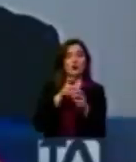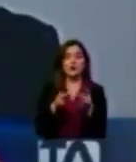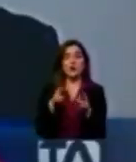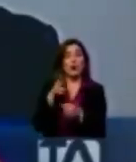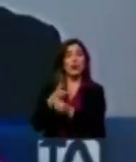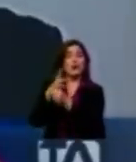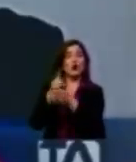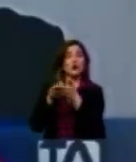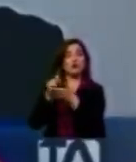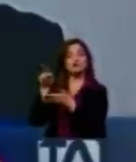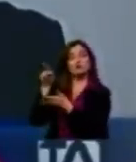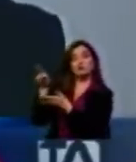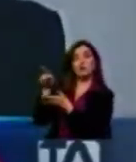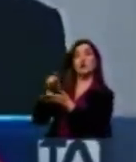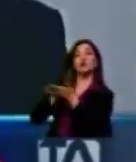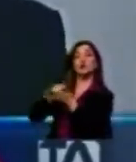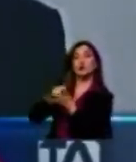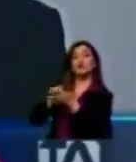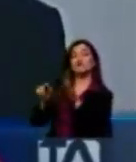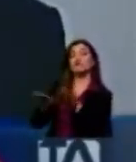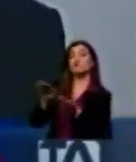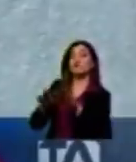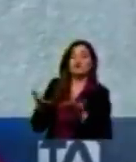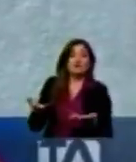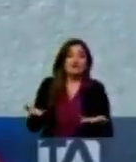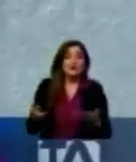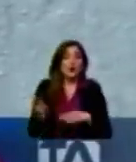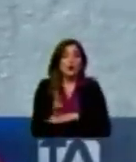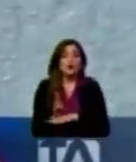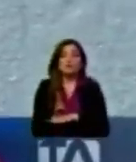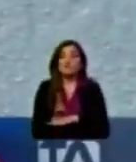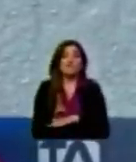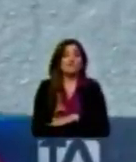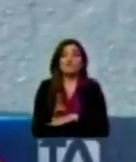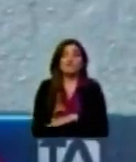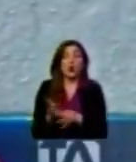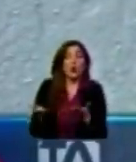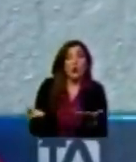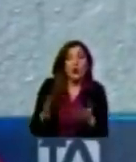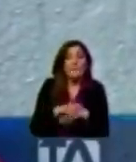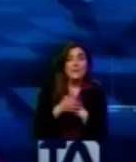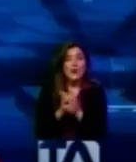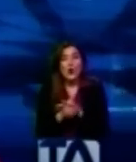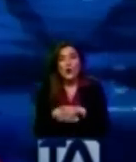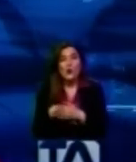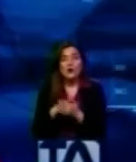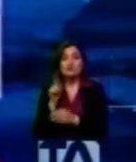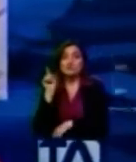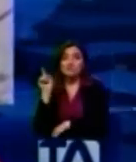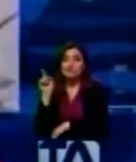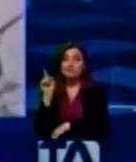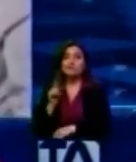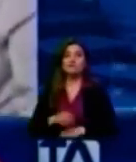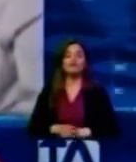audiovisuales contratados por Marco Bravo que aparentemente no han sido utilizados o que fueron aprovechados por Carlos